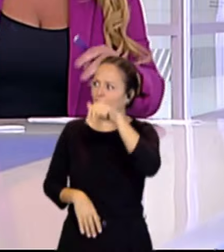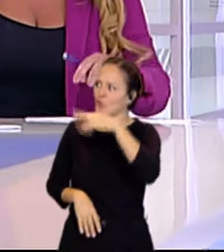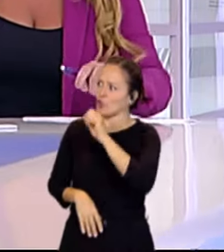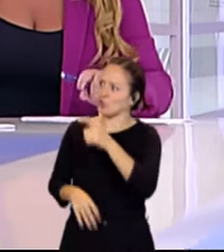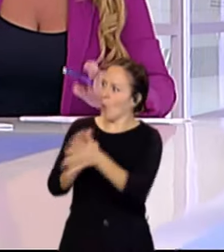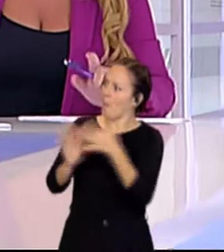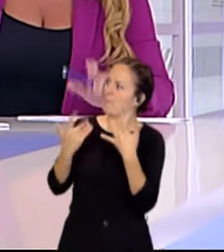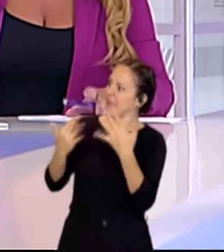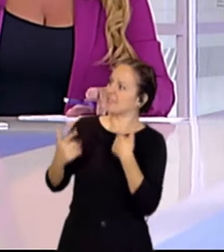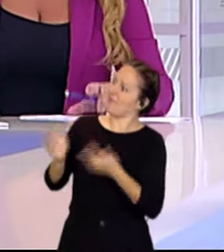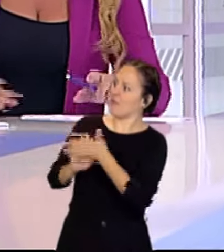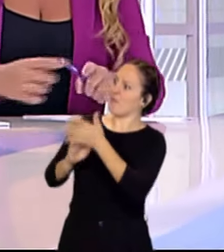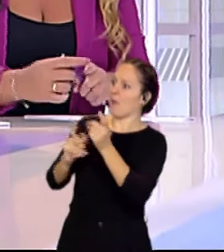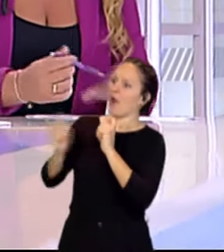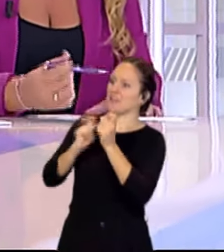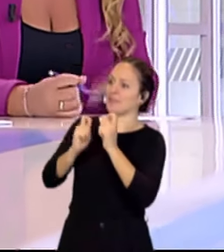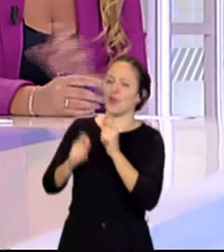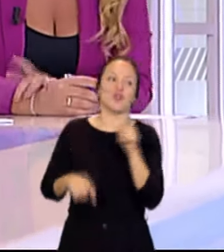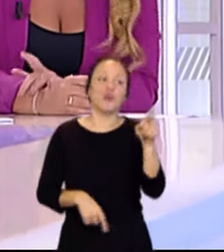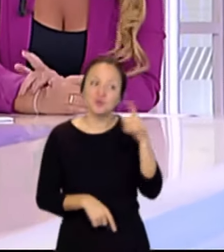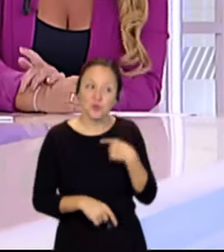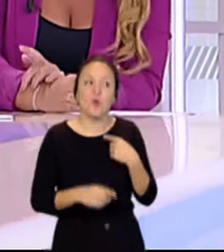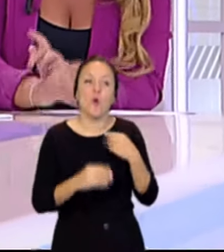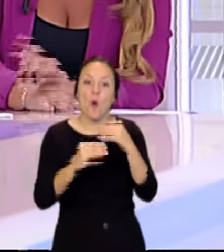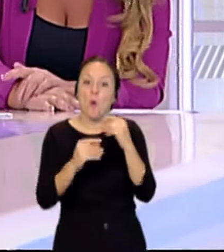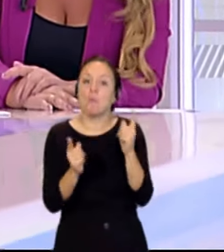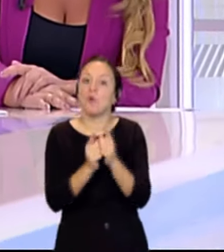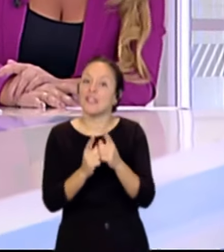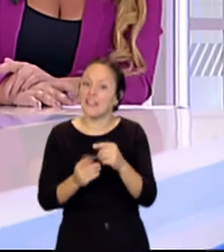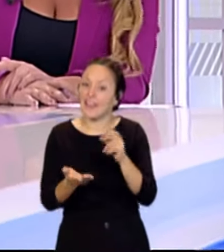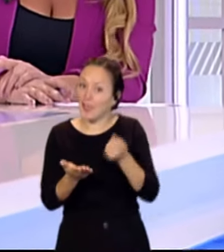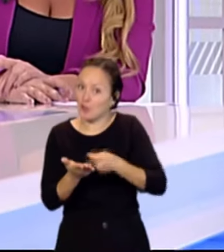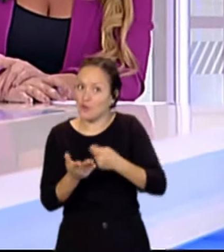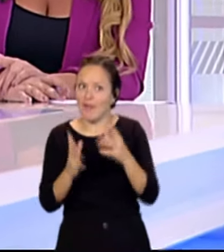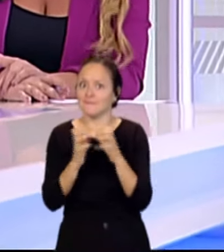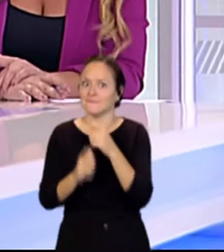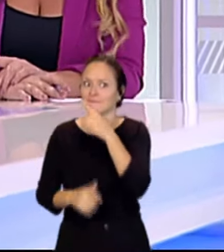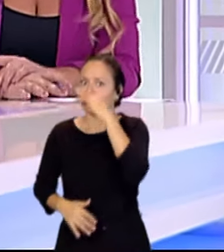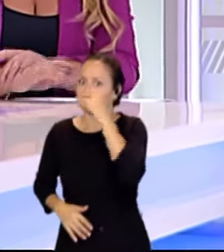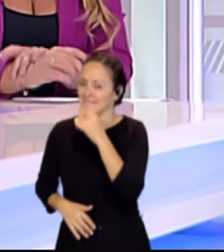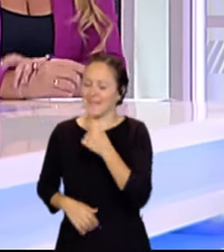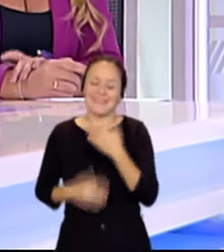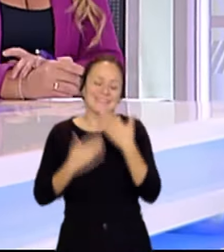ya estaba llegando lo l La pulguita de tortilla Creo yo que aproveche hasta mañanaa